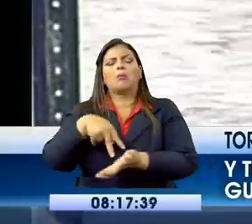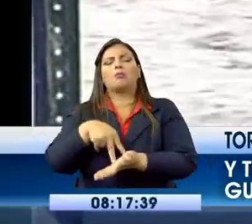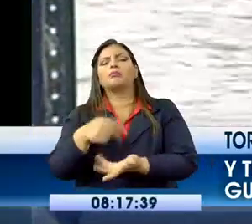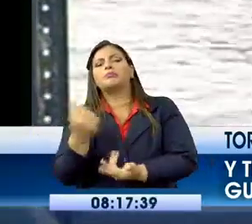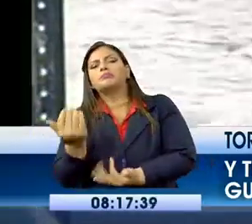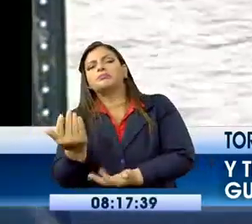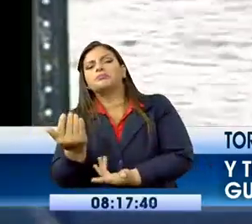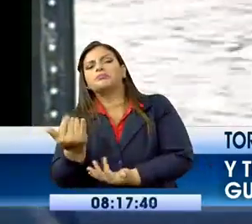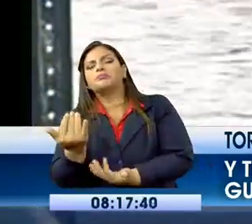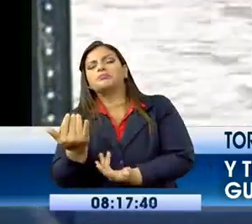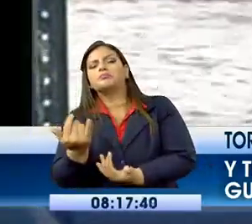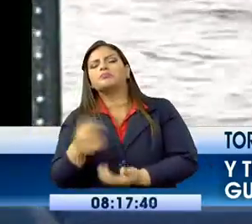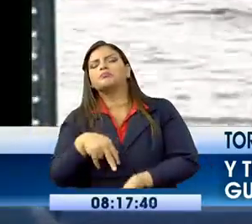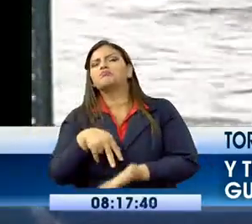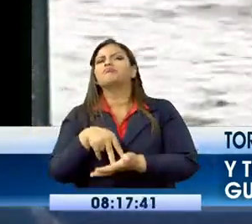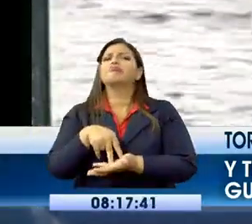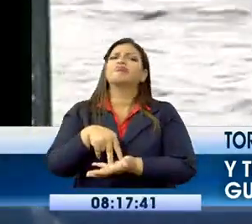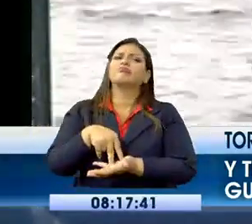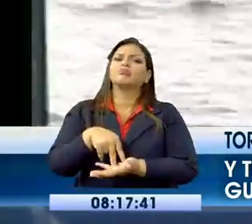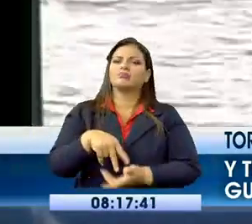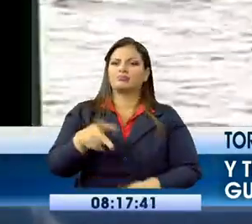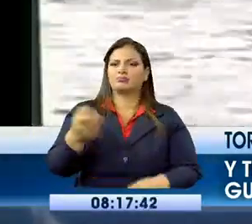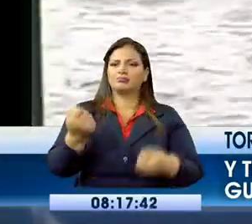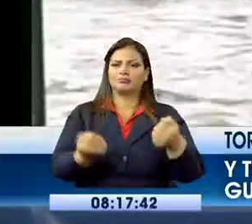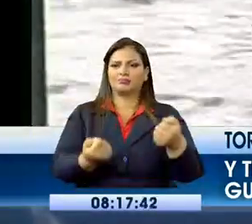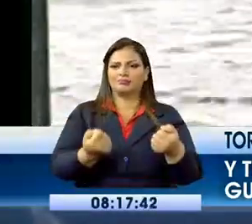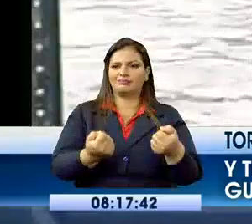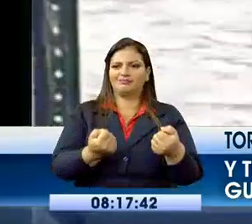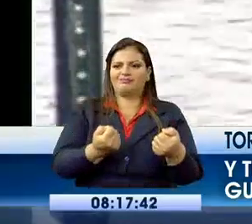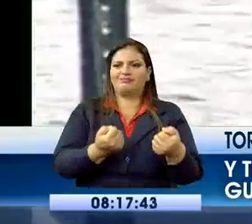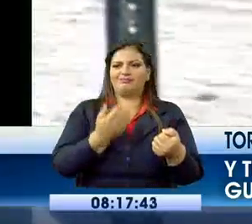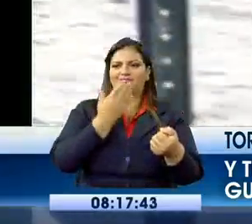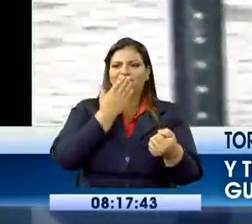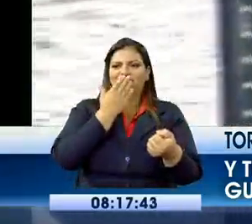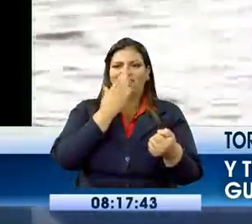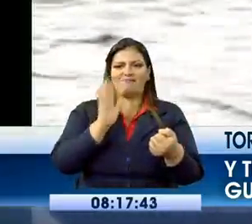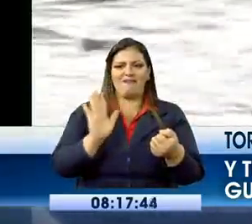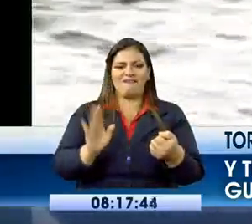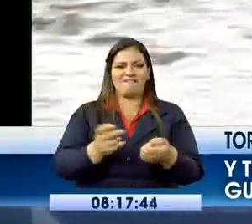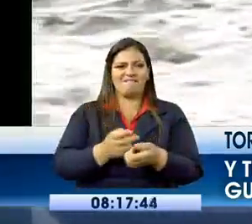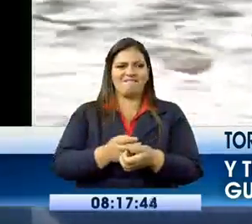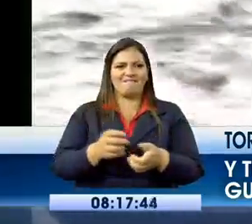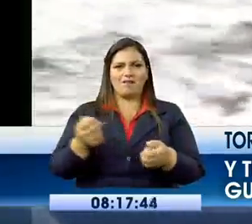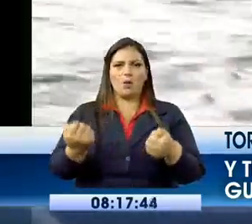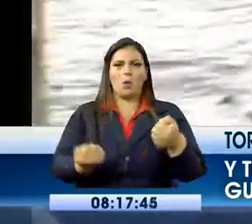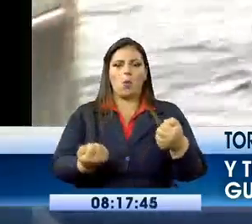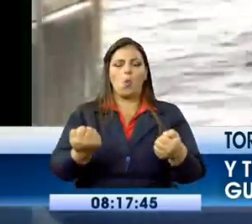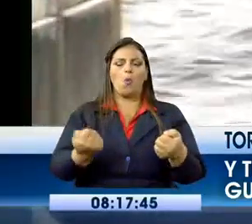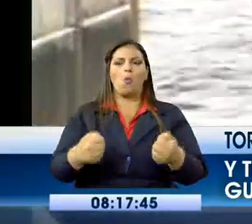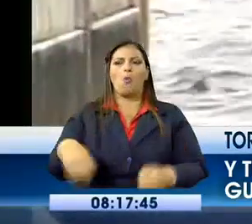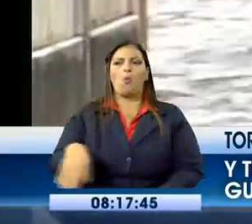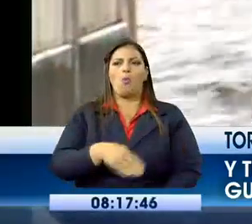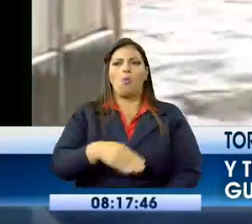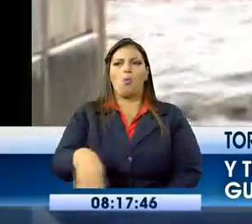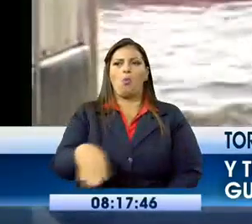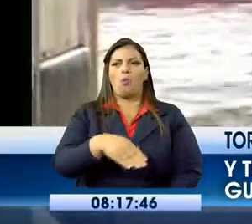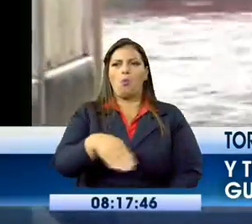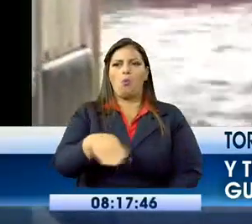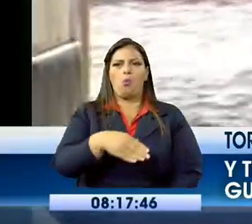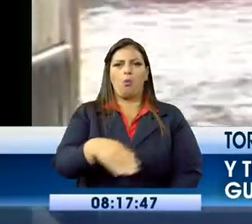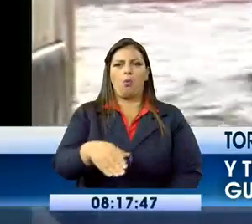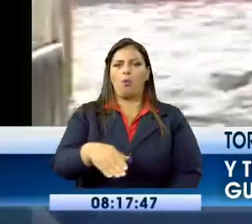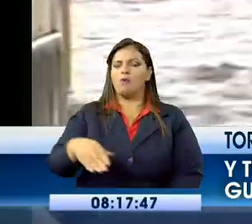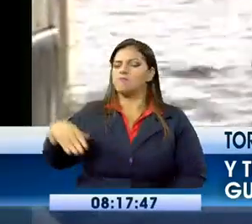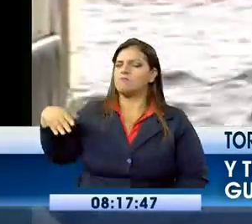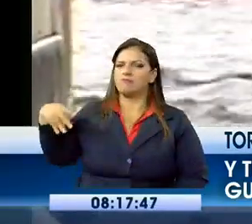a propósito cuando ven la charca o el charco de agua para mojarlos justamente, para bañarnos con esa agua. Entonces esa gente, tómele